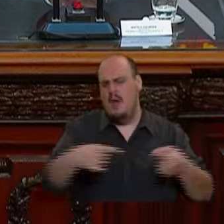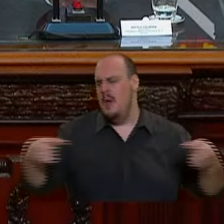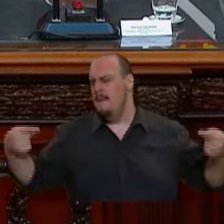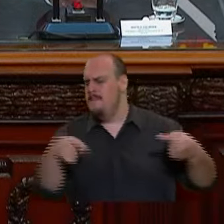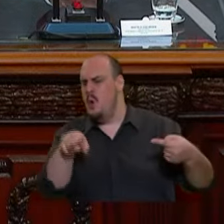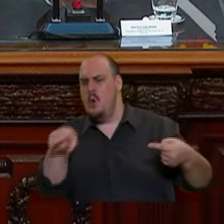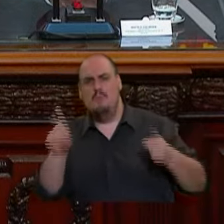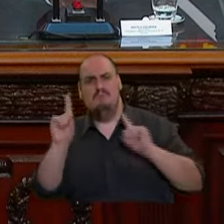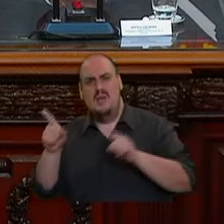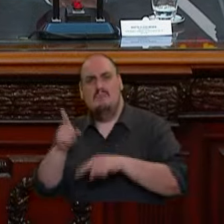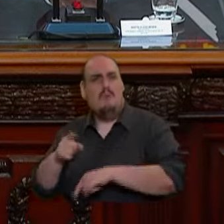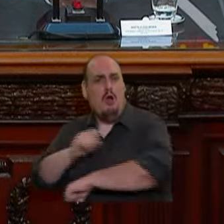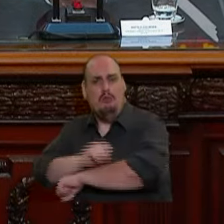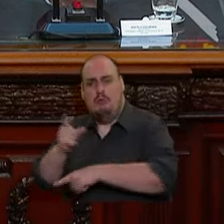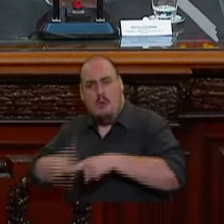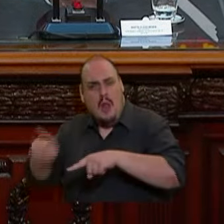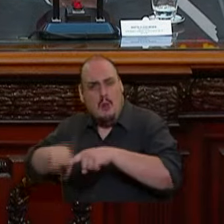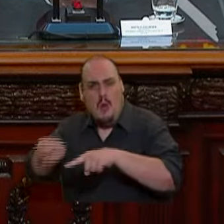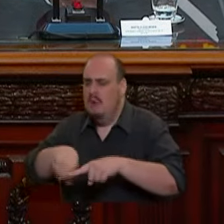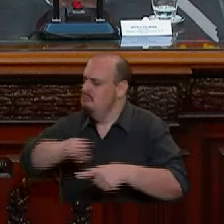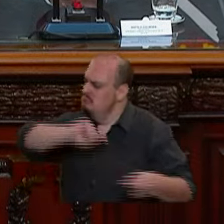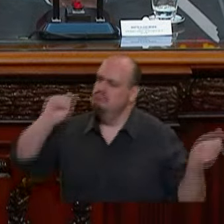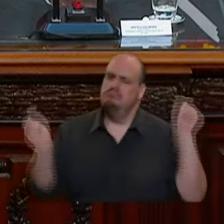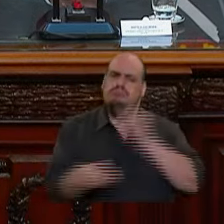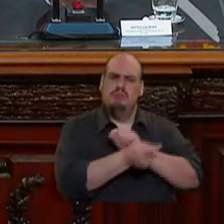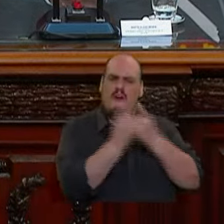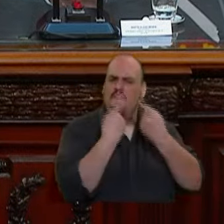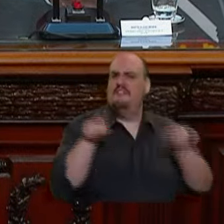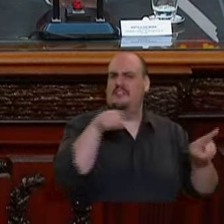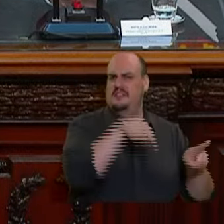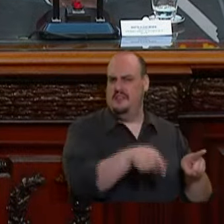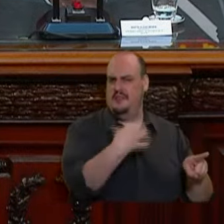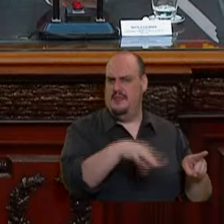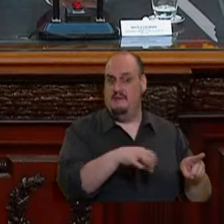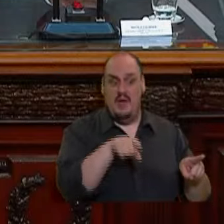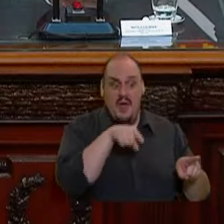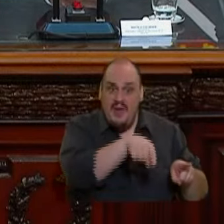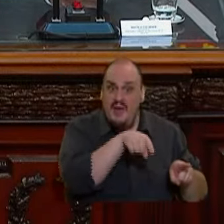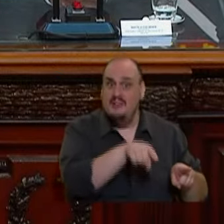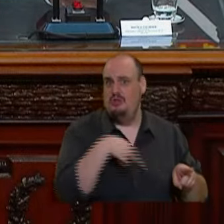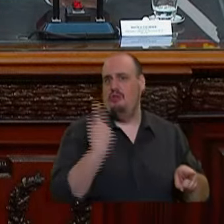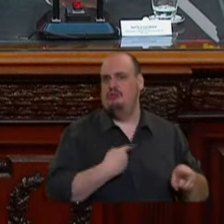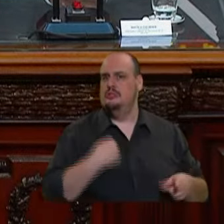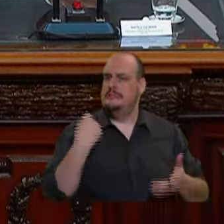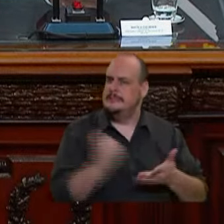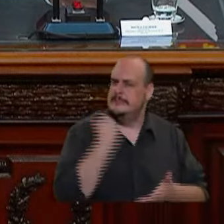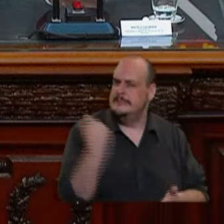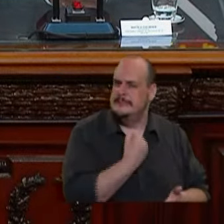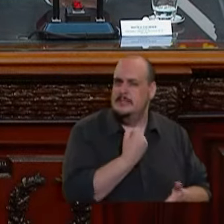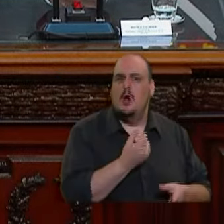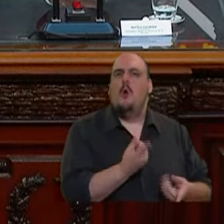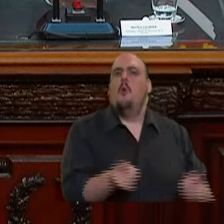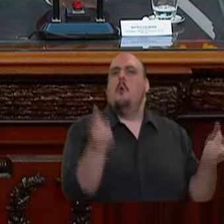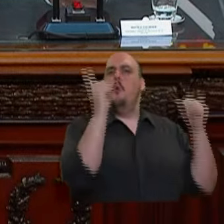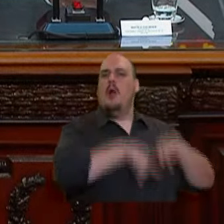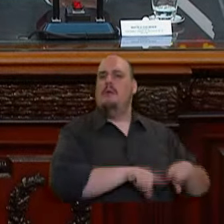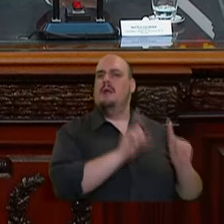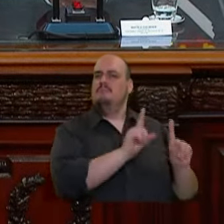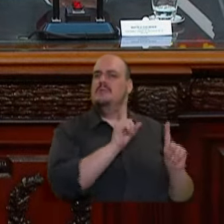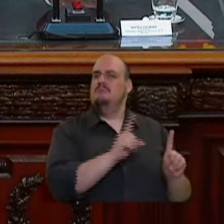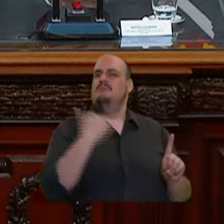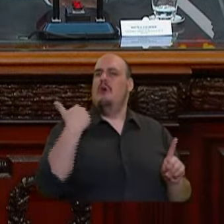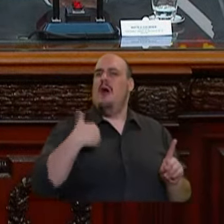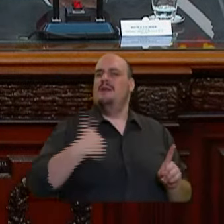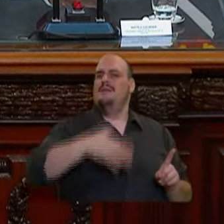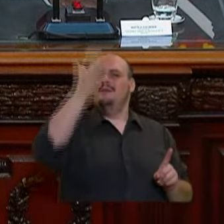a lo que se ha hecho en el pasado. Eso es lo que estamos intentando hacer nosotros. Volver a las bases, volver a las ideas que hicieron